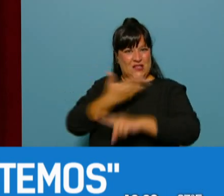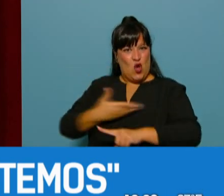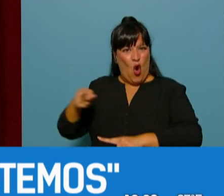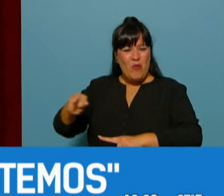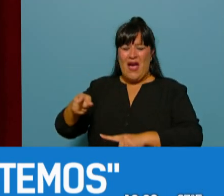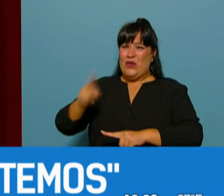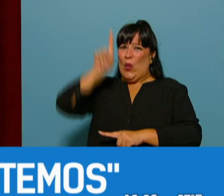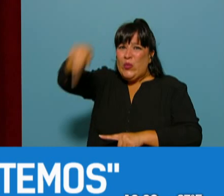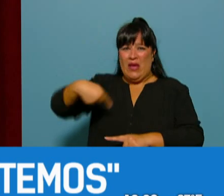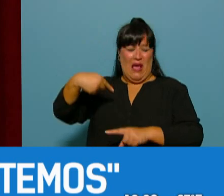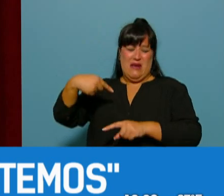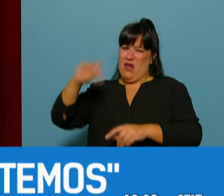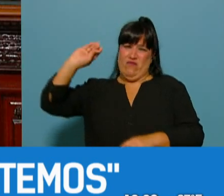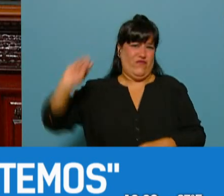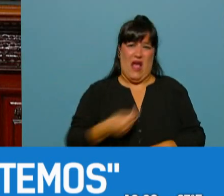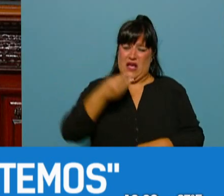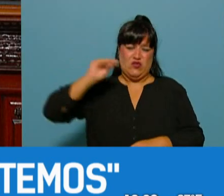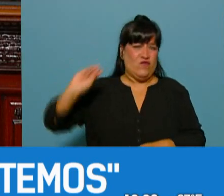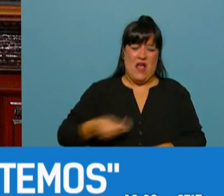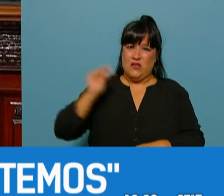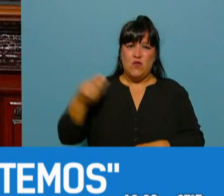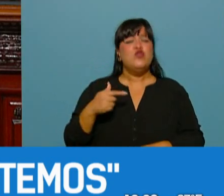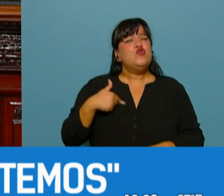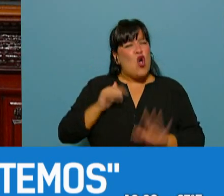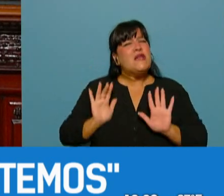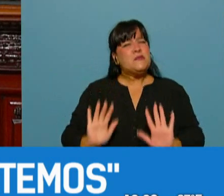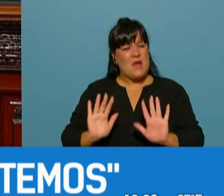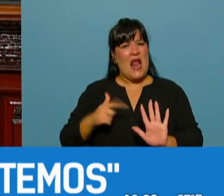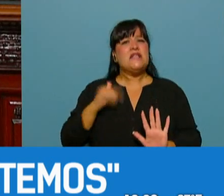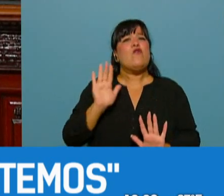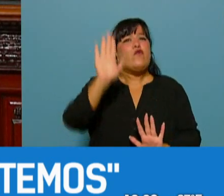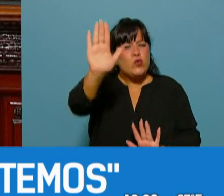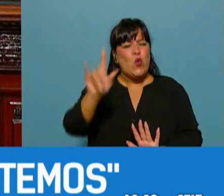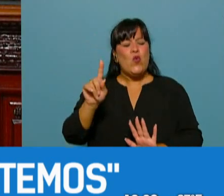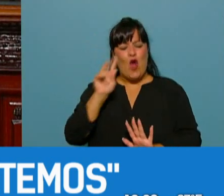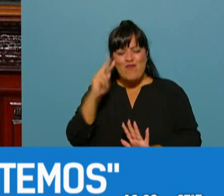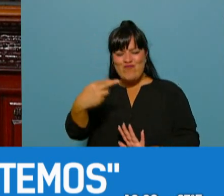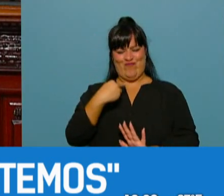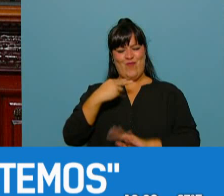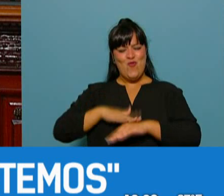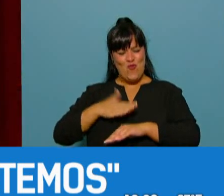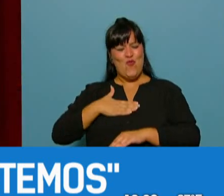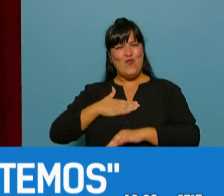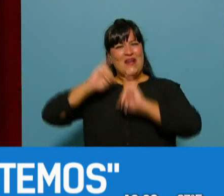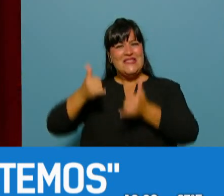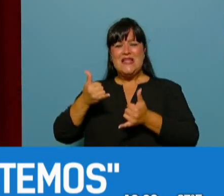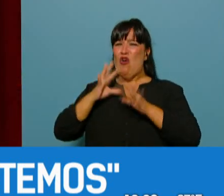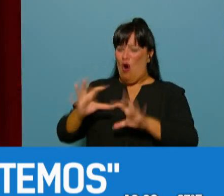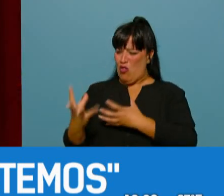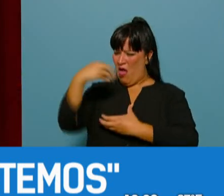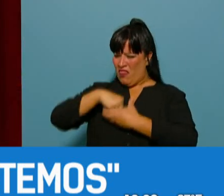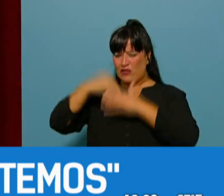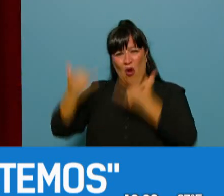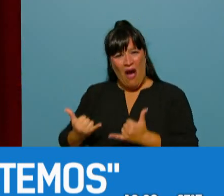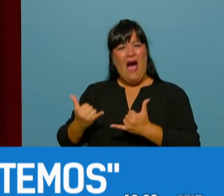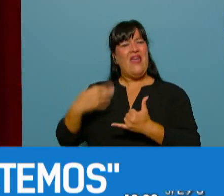inexorablemente a estrepitosos fracasos. Yo aún guardo la esperanza de que algún día hagan un mea culpa, entierren el odio que cargan